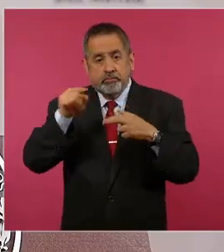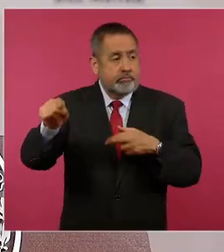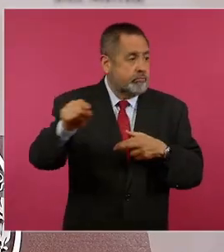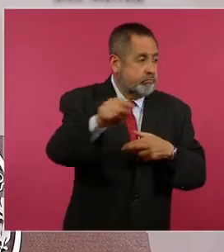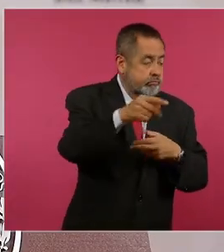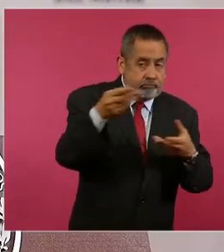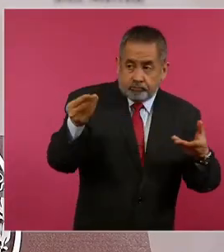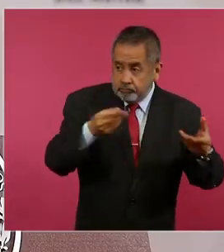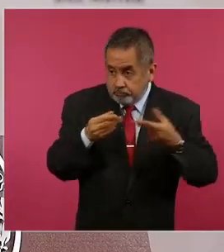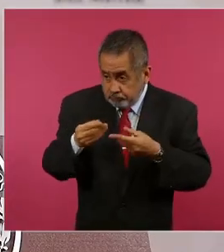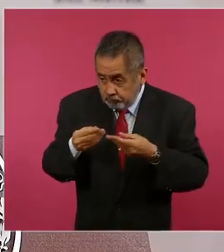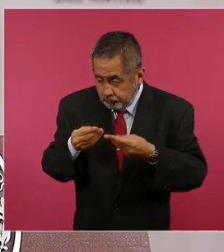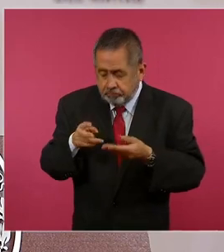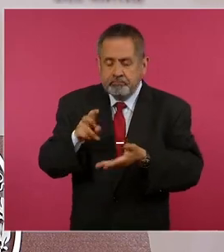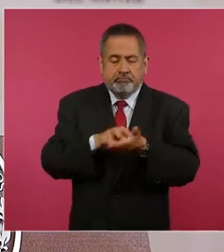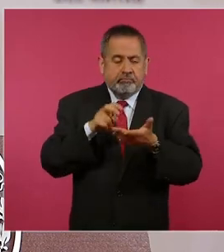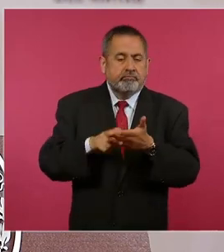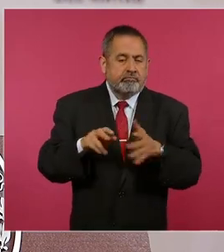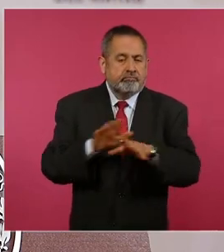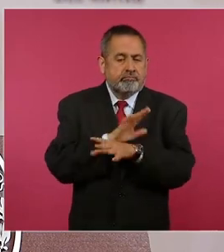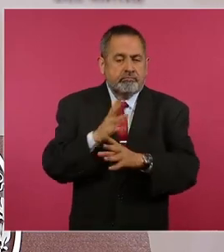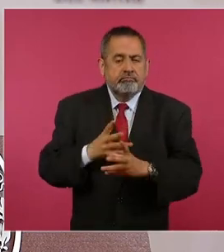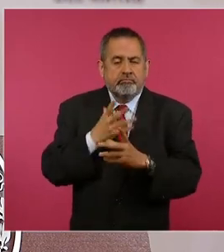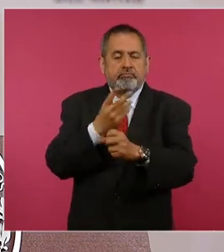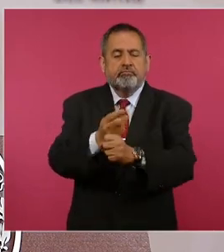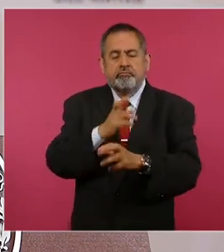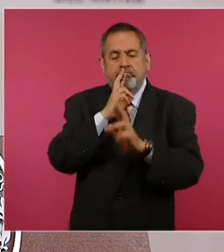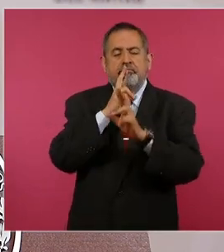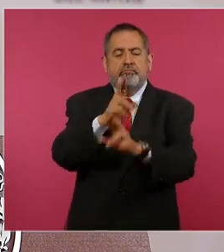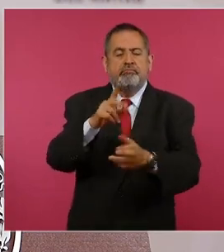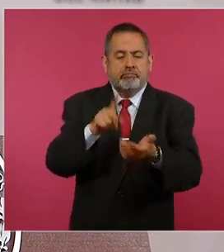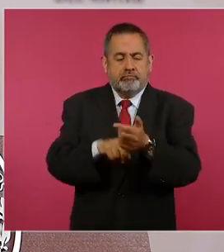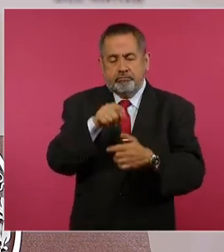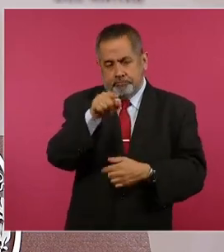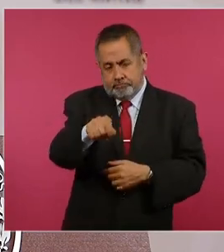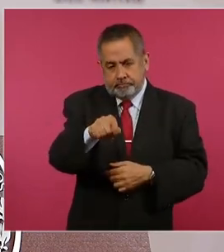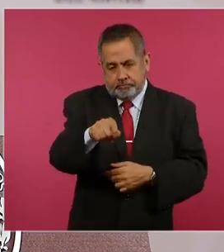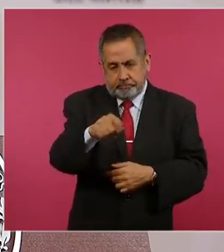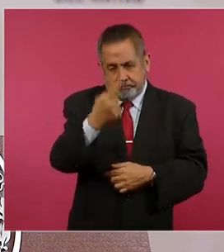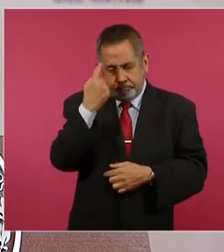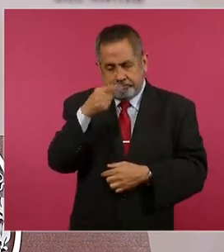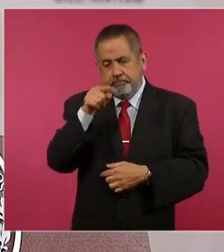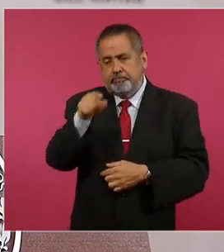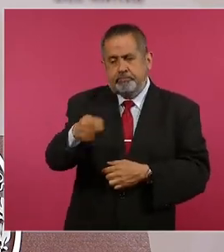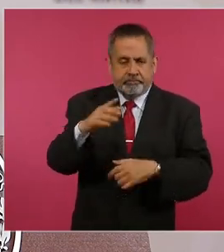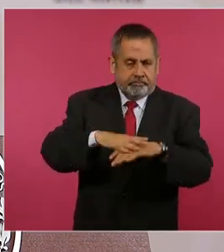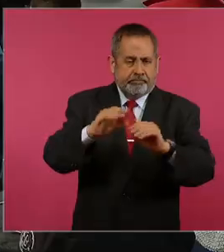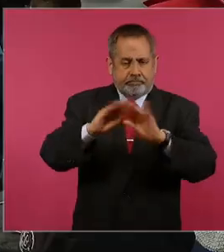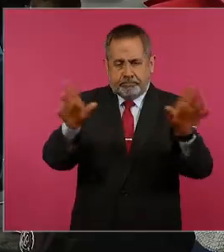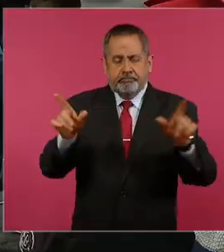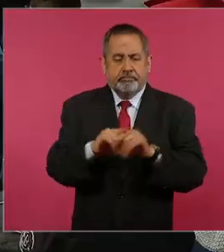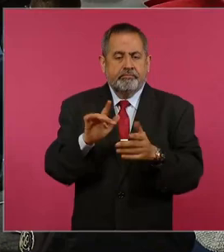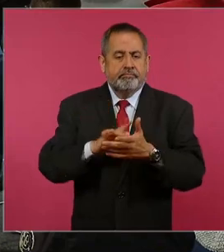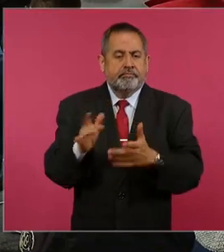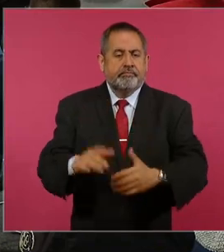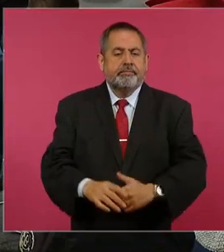con eso le respondo a las inquietudes y muy necesarias aclaraciones. Muchas